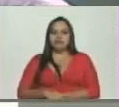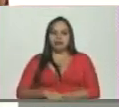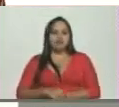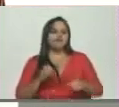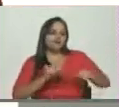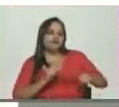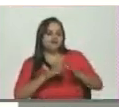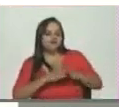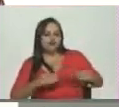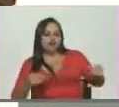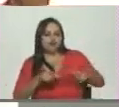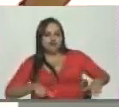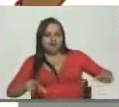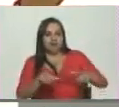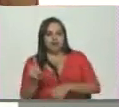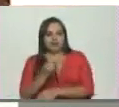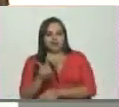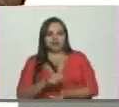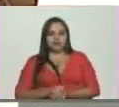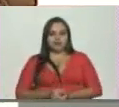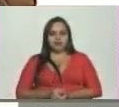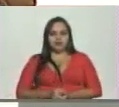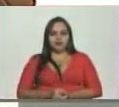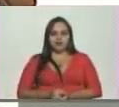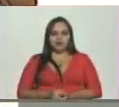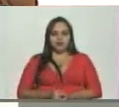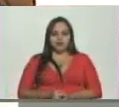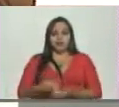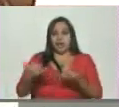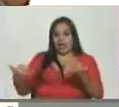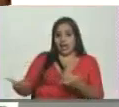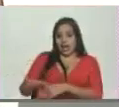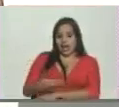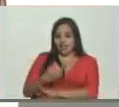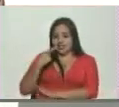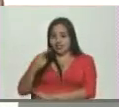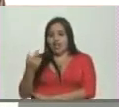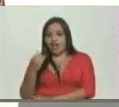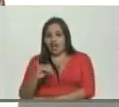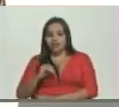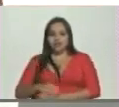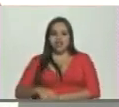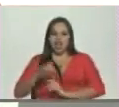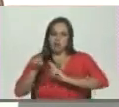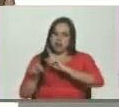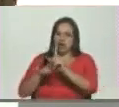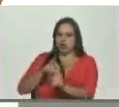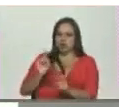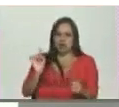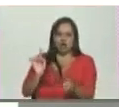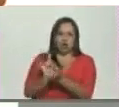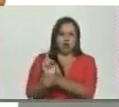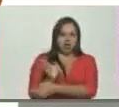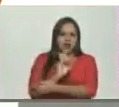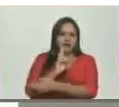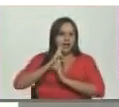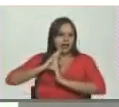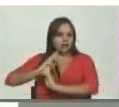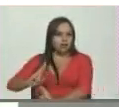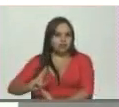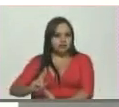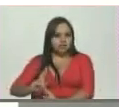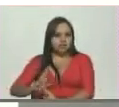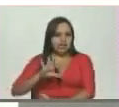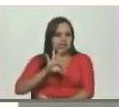nuestra hermosa patria. Francisco, te comenté al principio que teníamos unas preguntitas así rapidito y me las tienes que responder